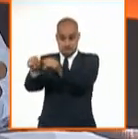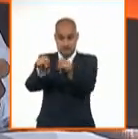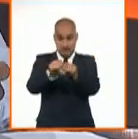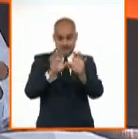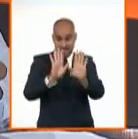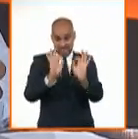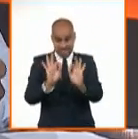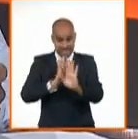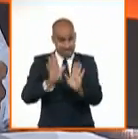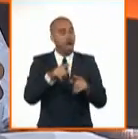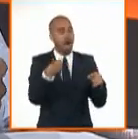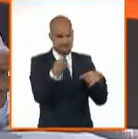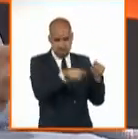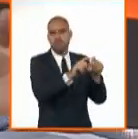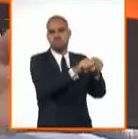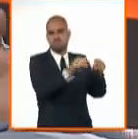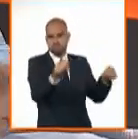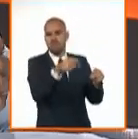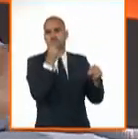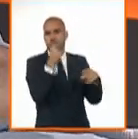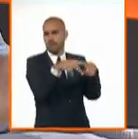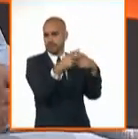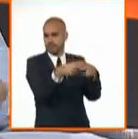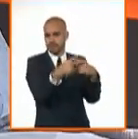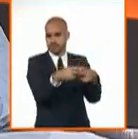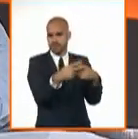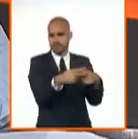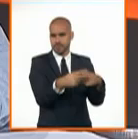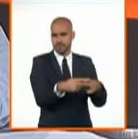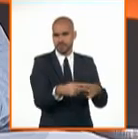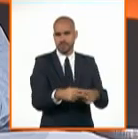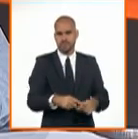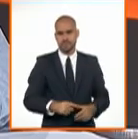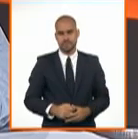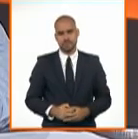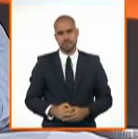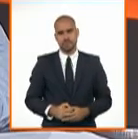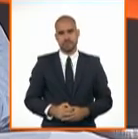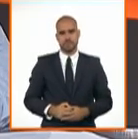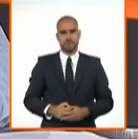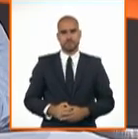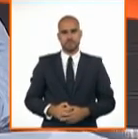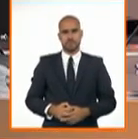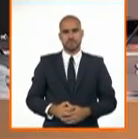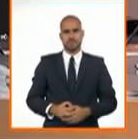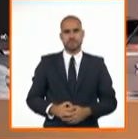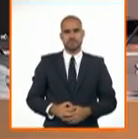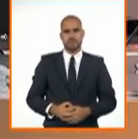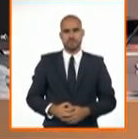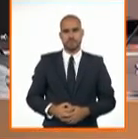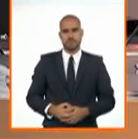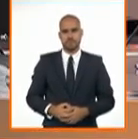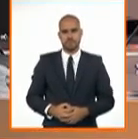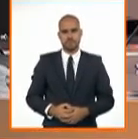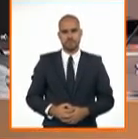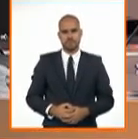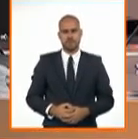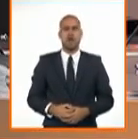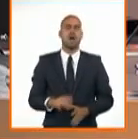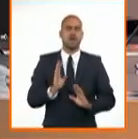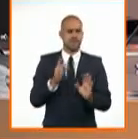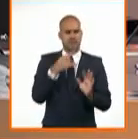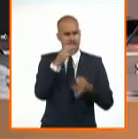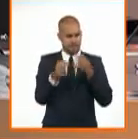ese mantenimiento de manera digamos planificada y con un alcance superior cuando hablaba del mantenimiento capital ayer